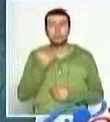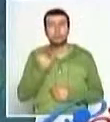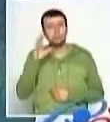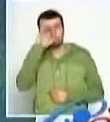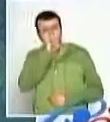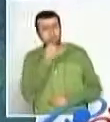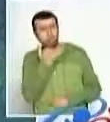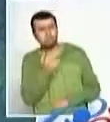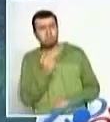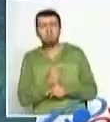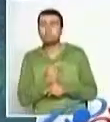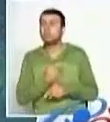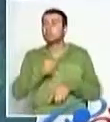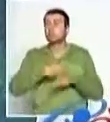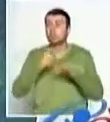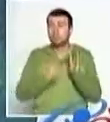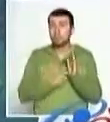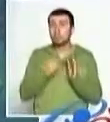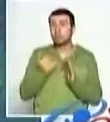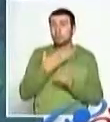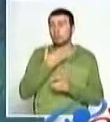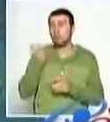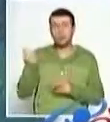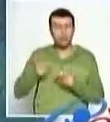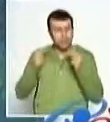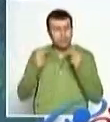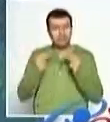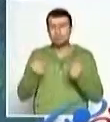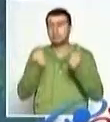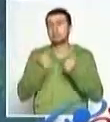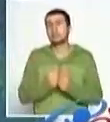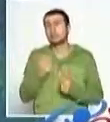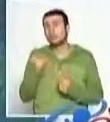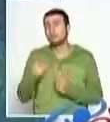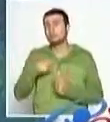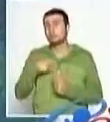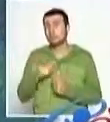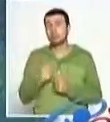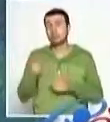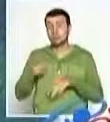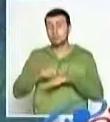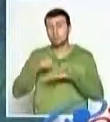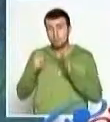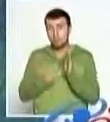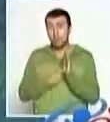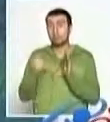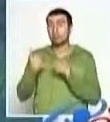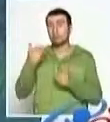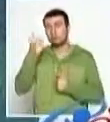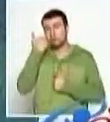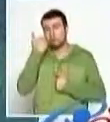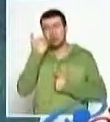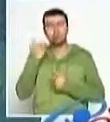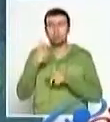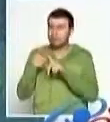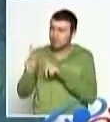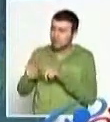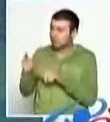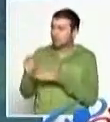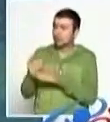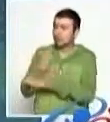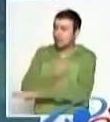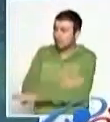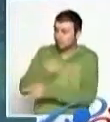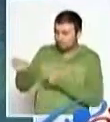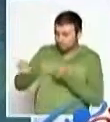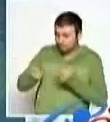evidencias de mejoras muy rápidas, de mejoras de corte de enfermedades que vienen crónicamente afectando